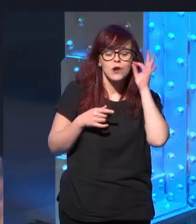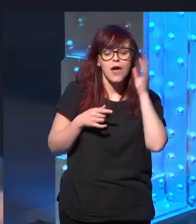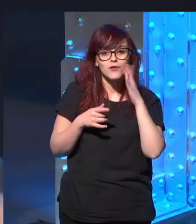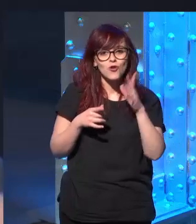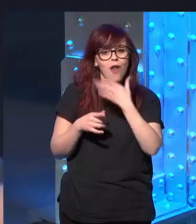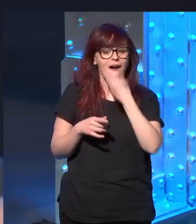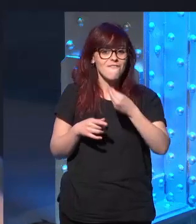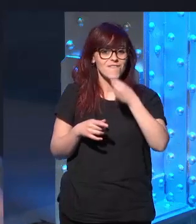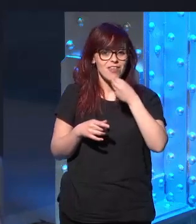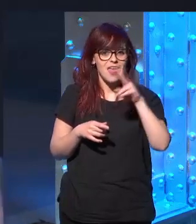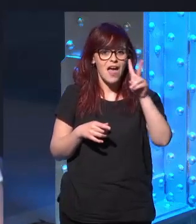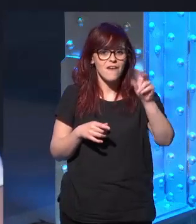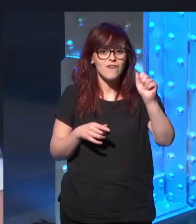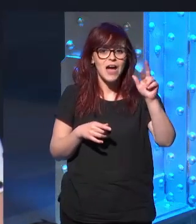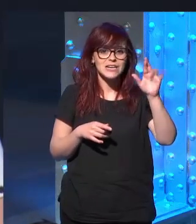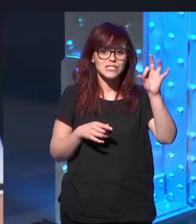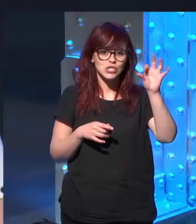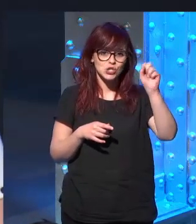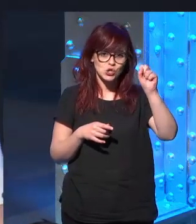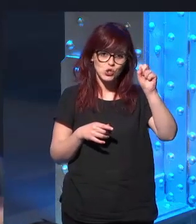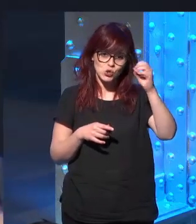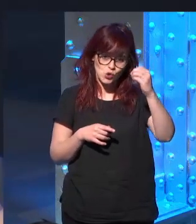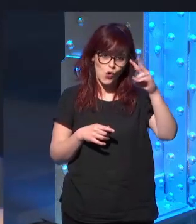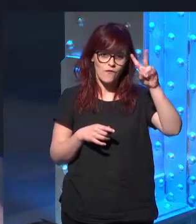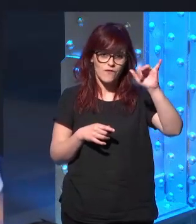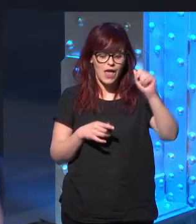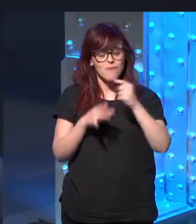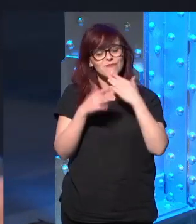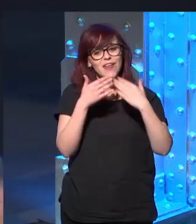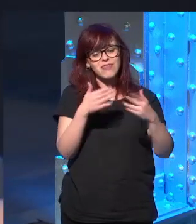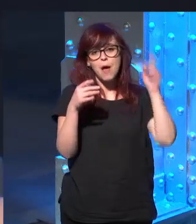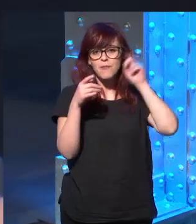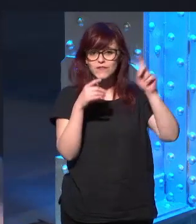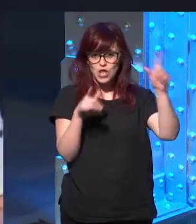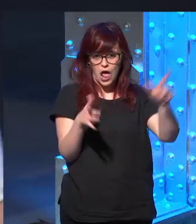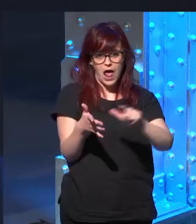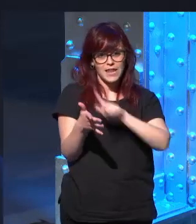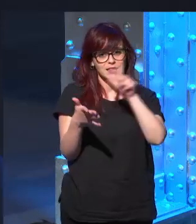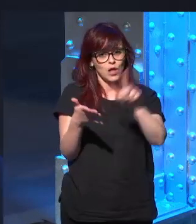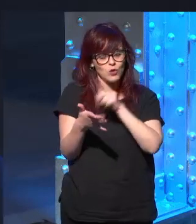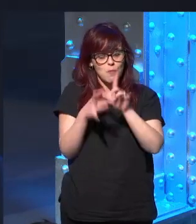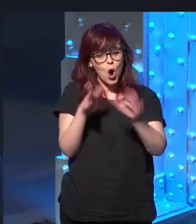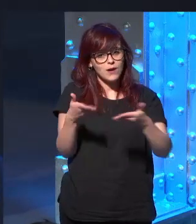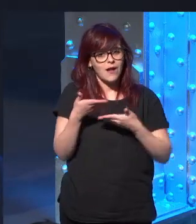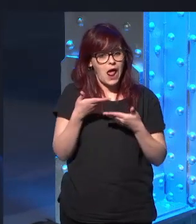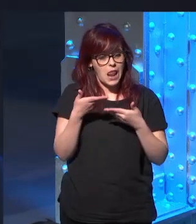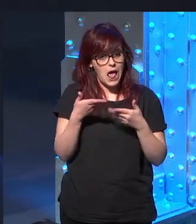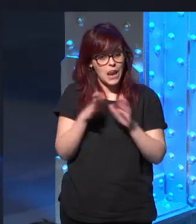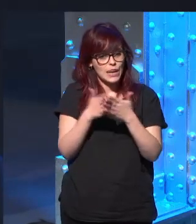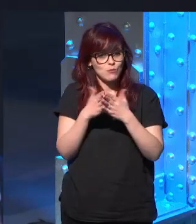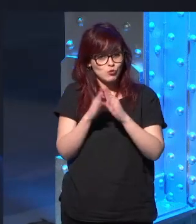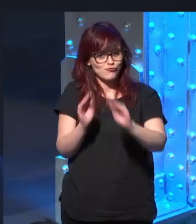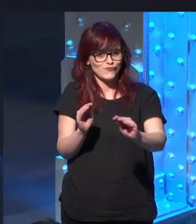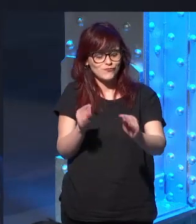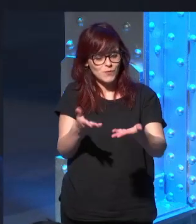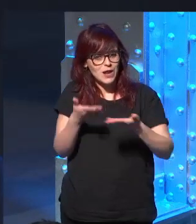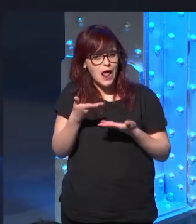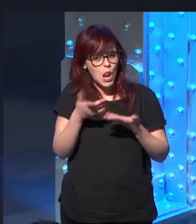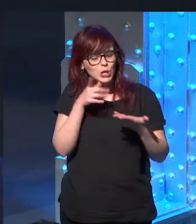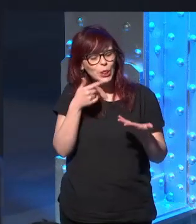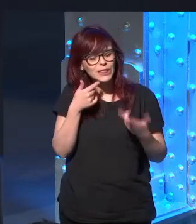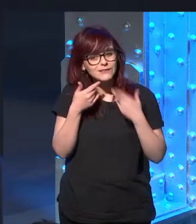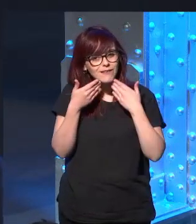Varsovia, que aquí está mi editora a mi lado, por mi profesora de literatura, que me regaló los libros de La Bella Varsovia. Entonces, yo